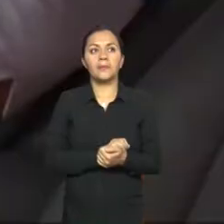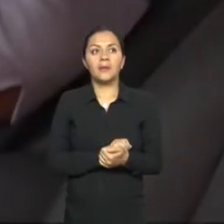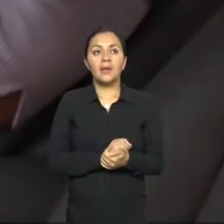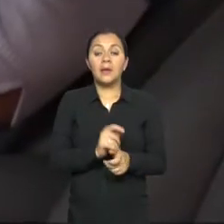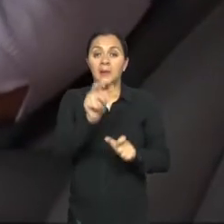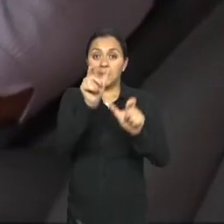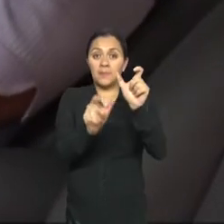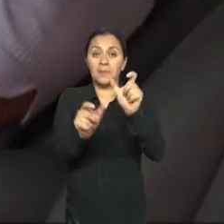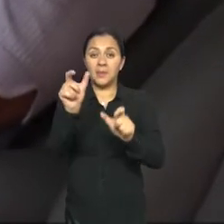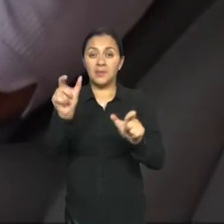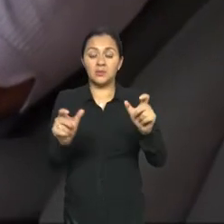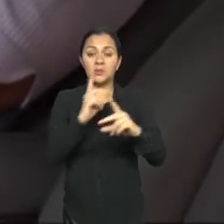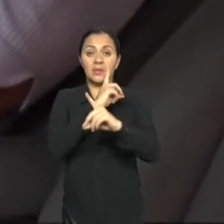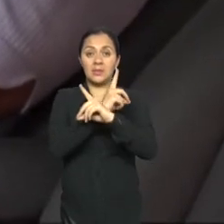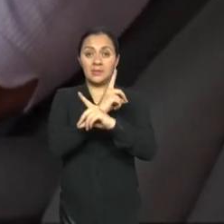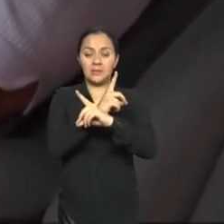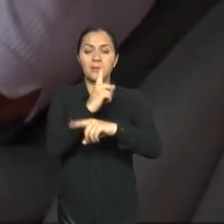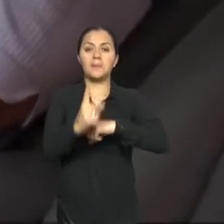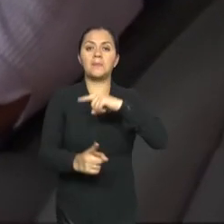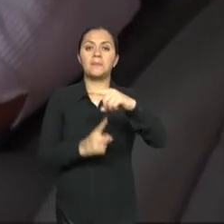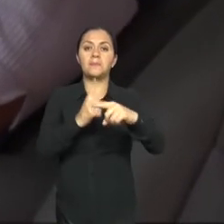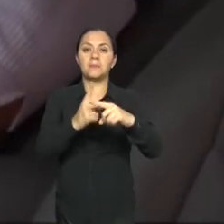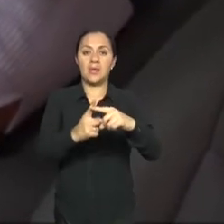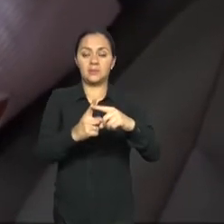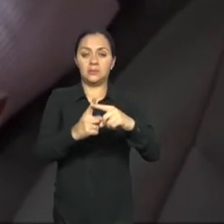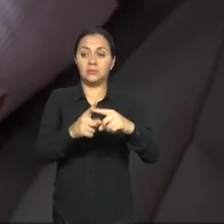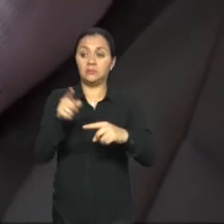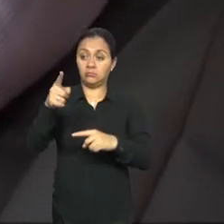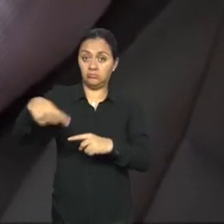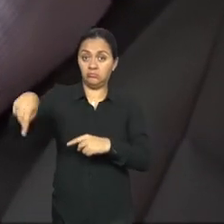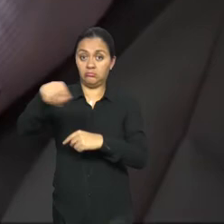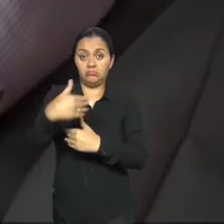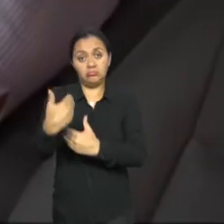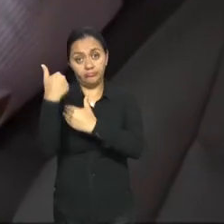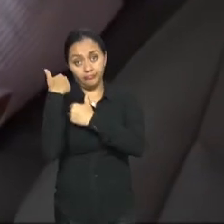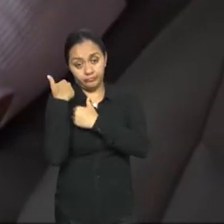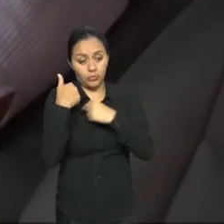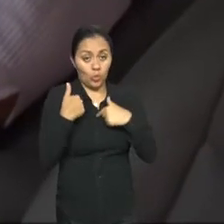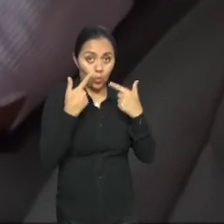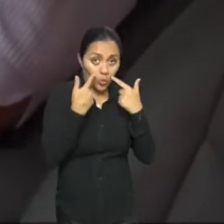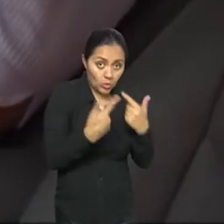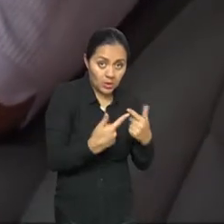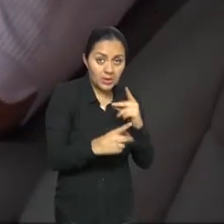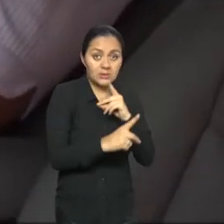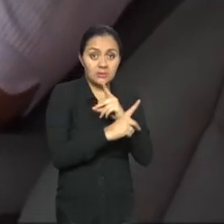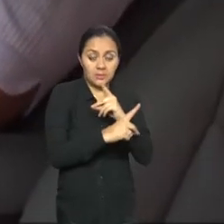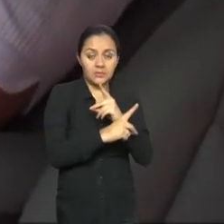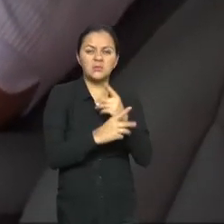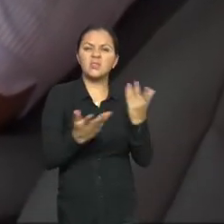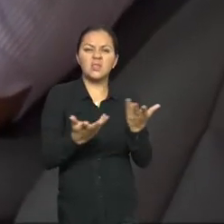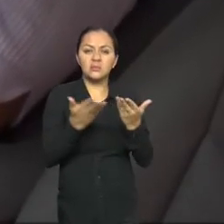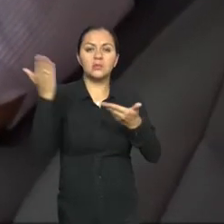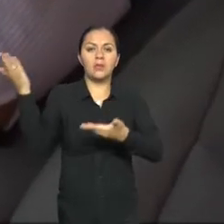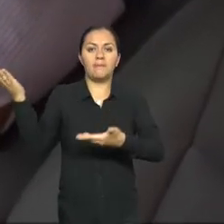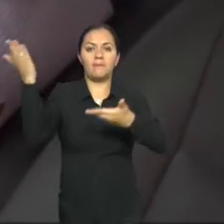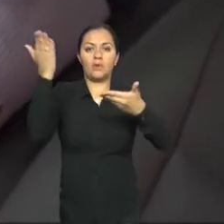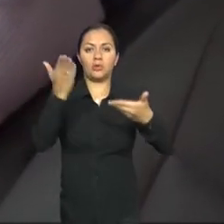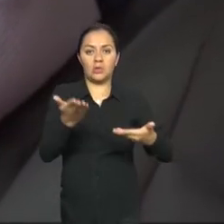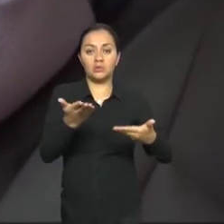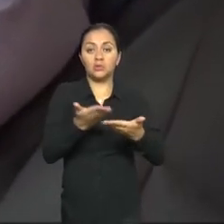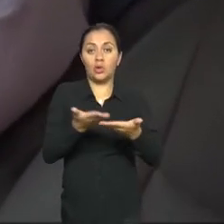con discapacidad y las personas jurídicas encargadas de su atención podrán realizar importaciones de bienes para su uso